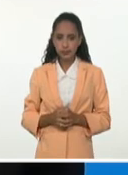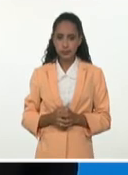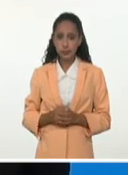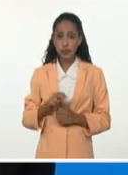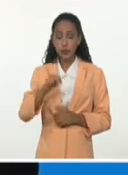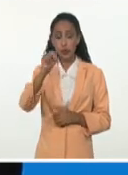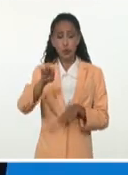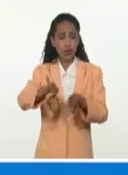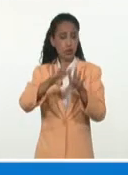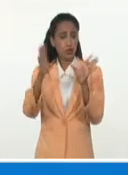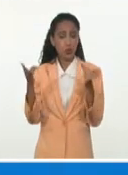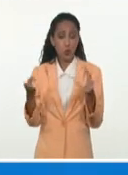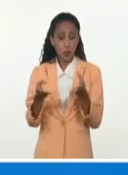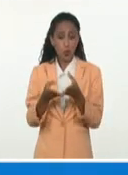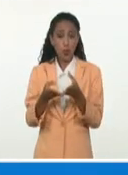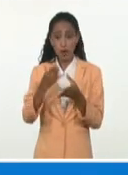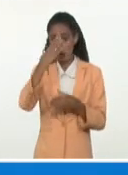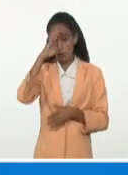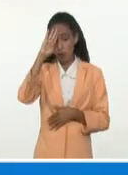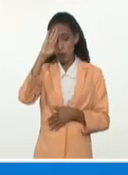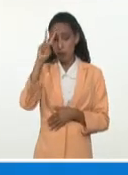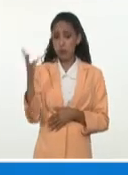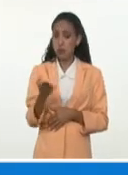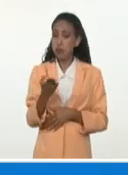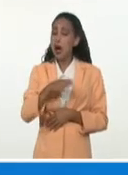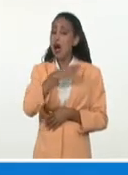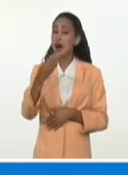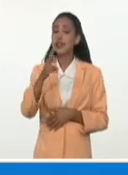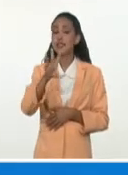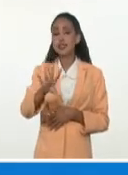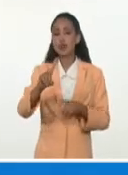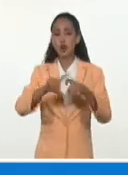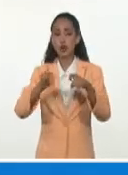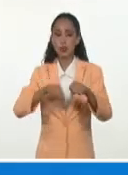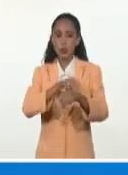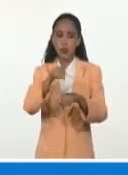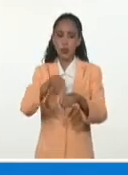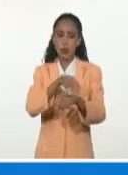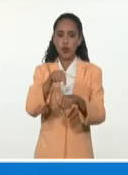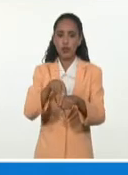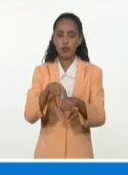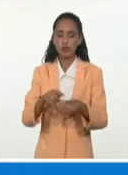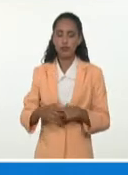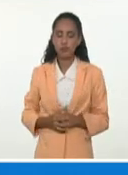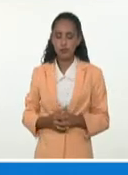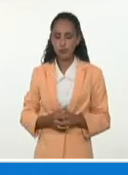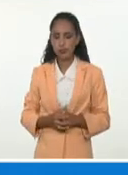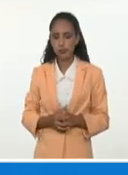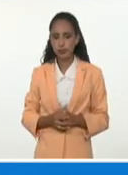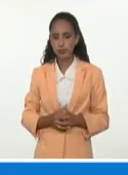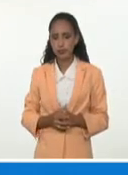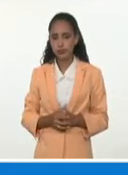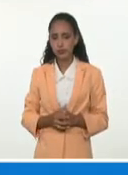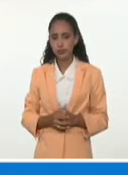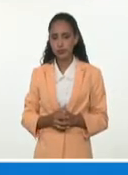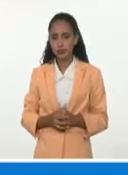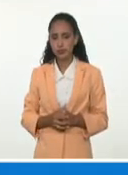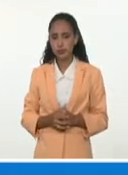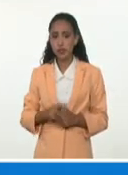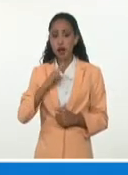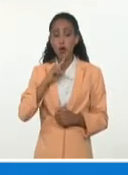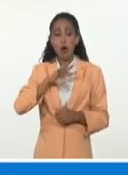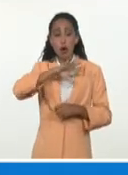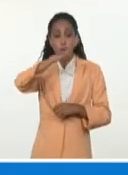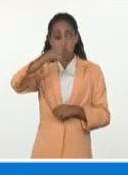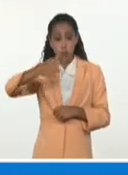todo el territorio nacional con velocidades de hasta 25 kilómetros por hora se mantiene el viaje en ambos litorales orientales el